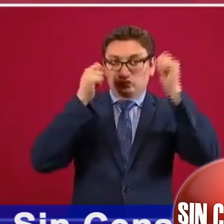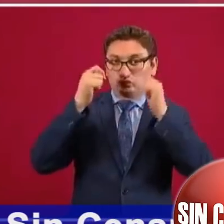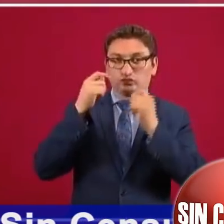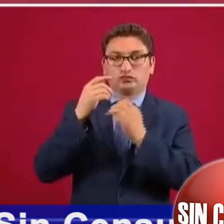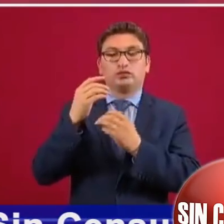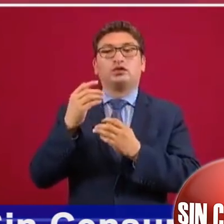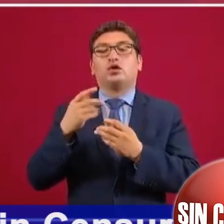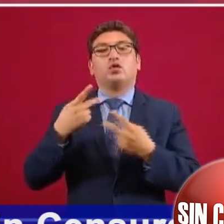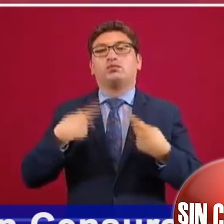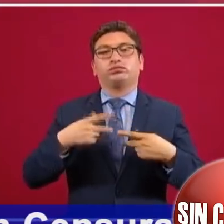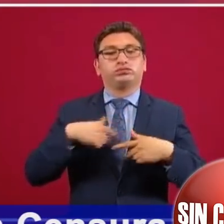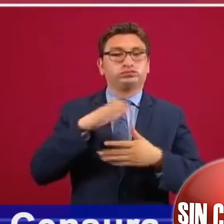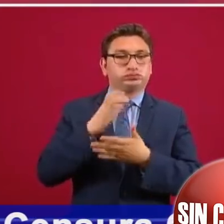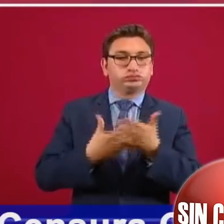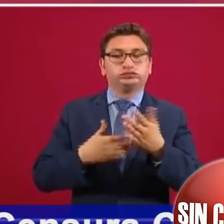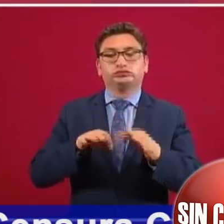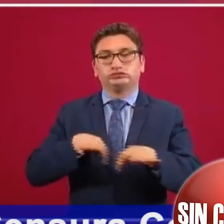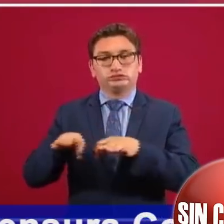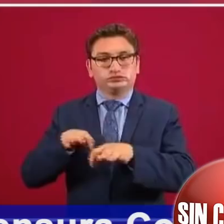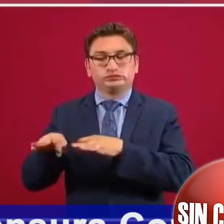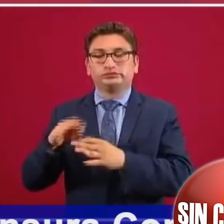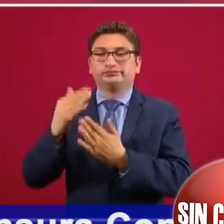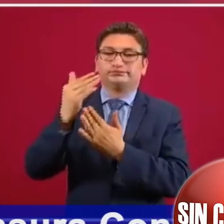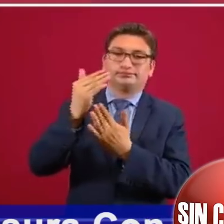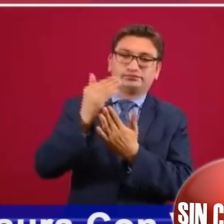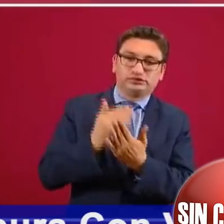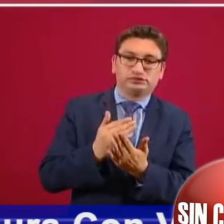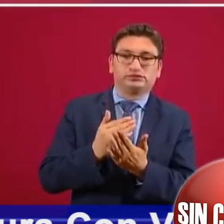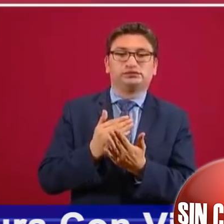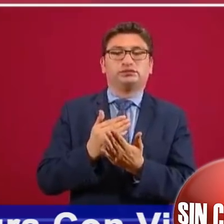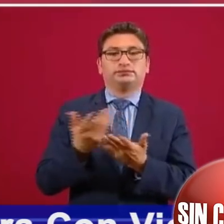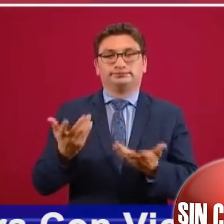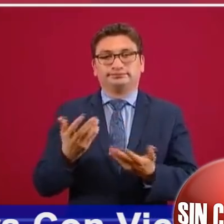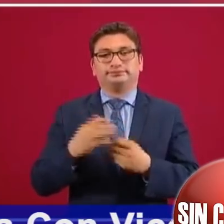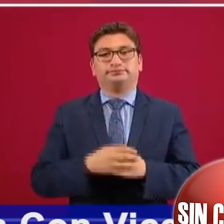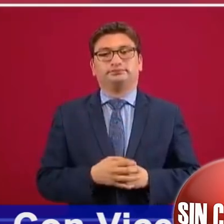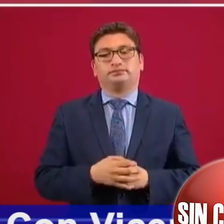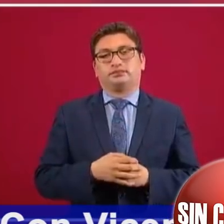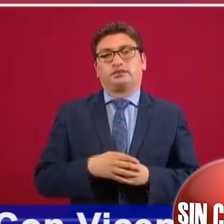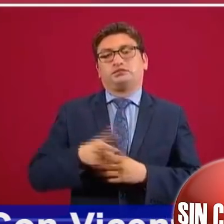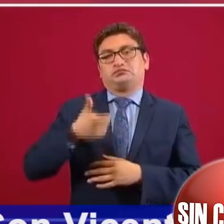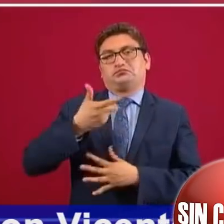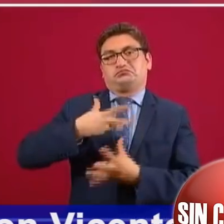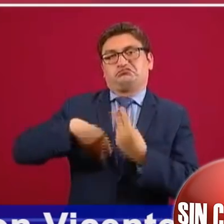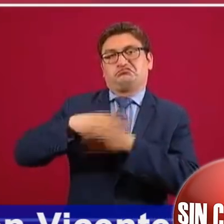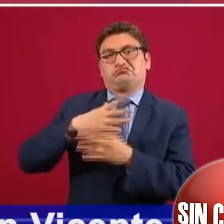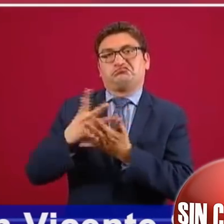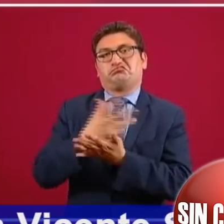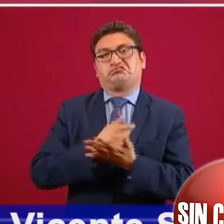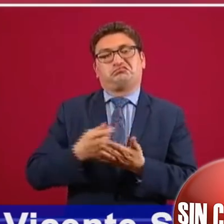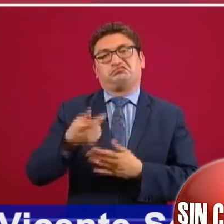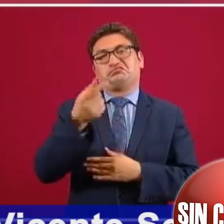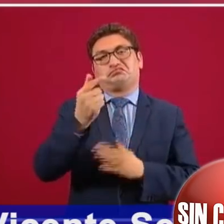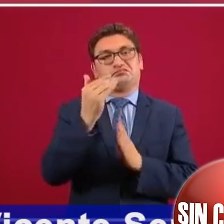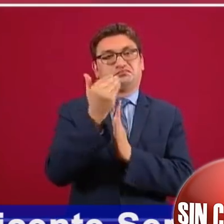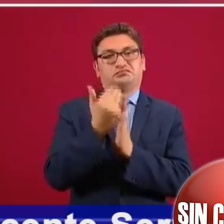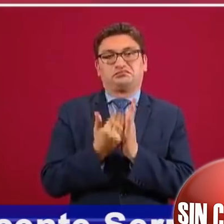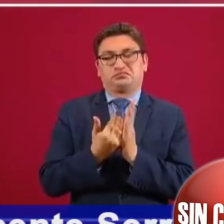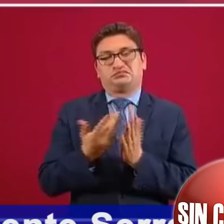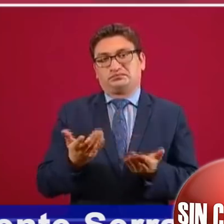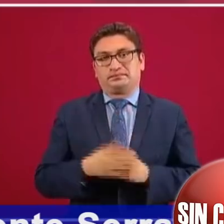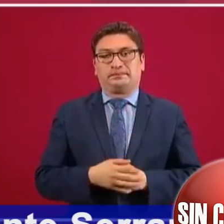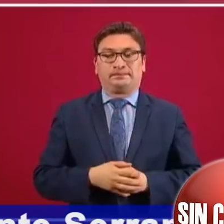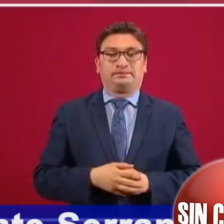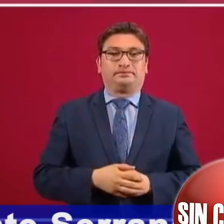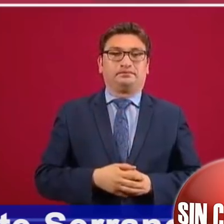la contratación de trabajadores, ¿sí?, reciben menos ingresos del impuesto de